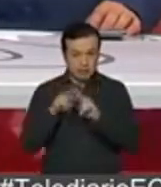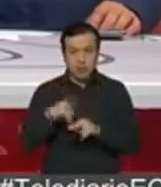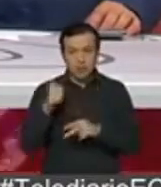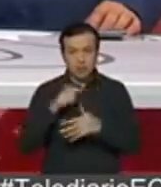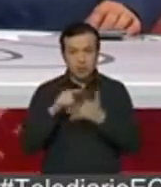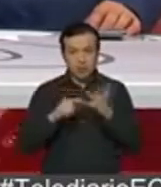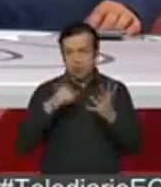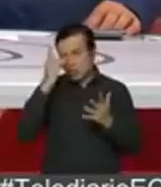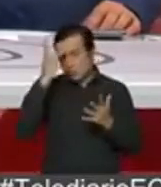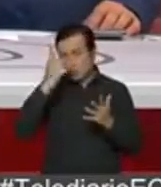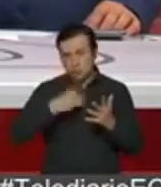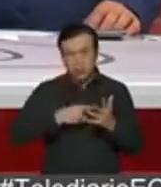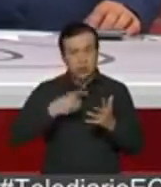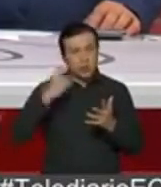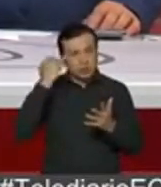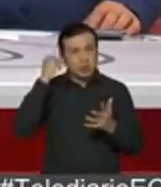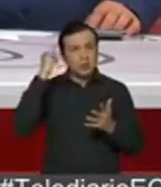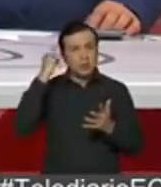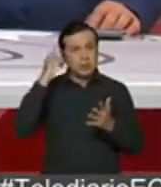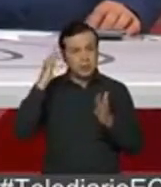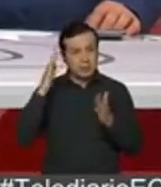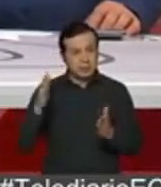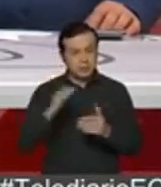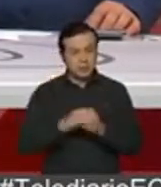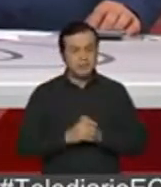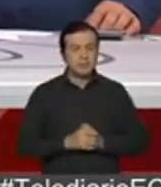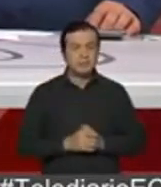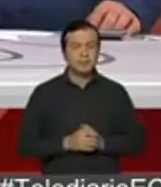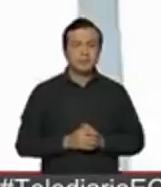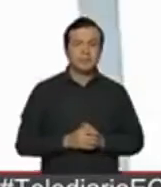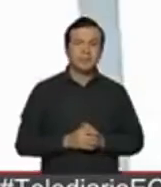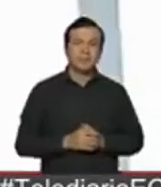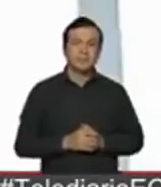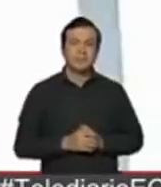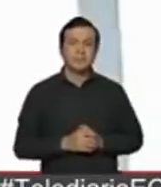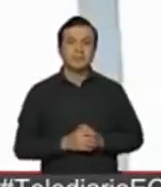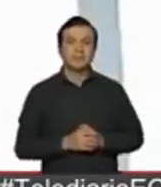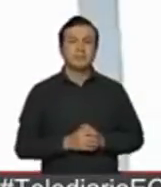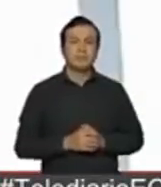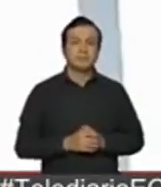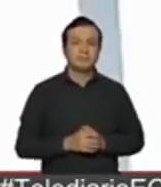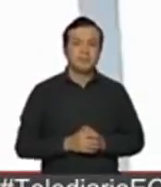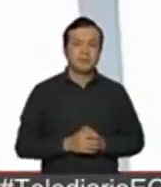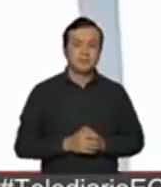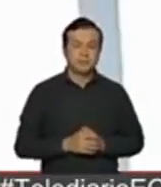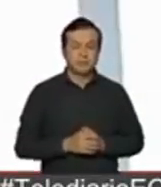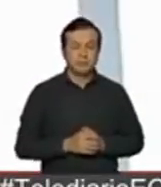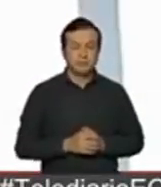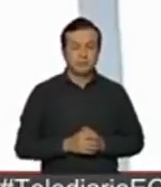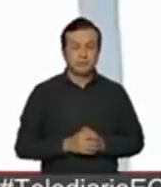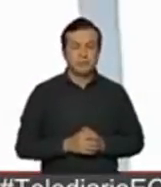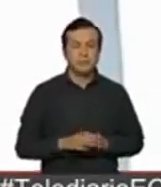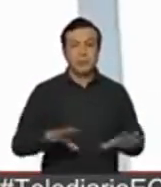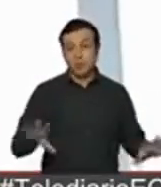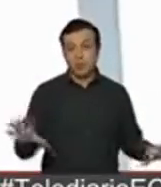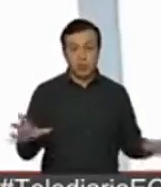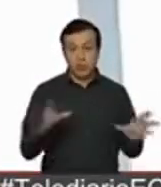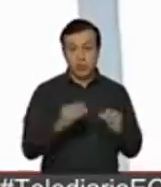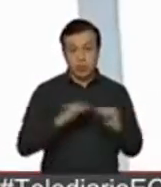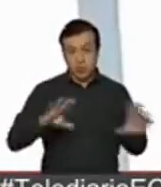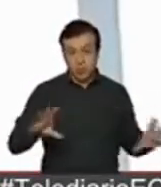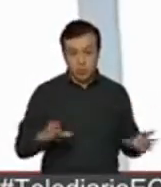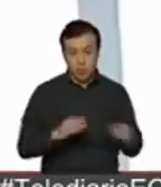de medidas se podrían pensar en este sentido? Sí, a ver, insisto en que dentro de un paquete